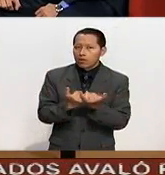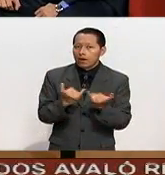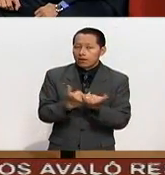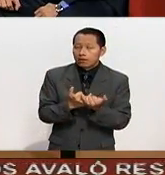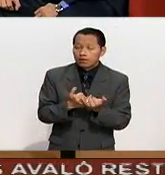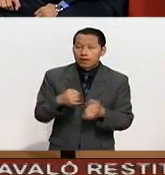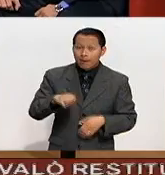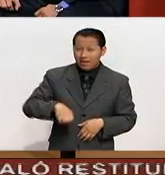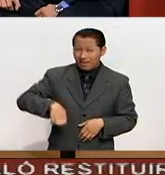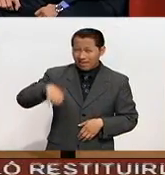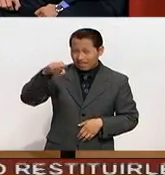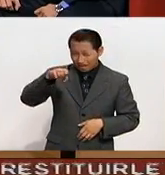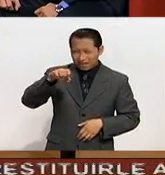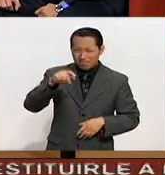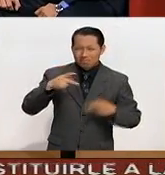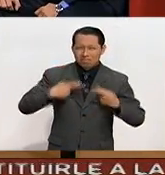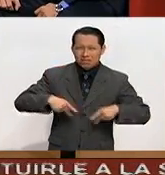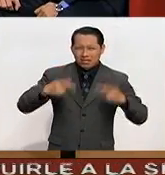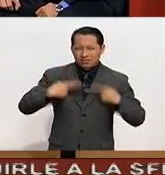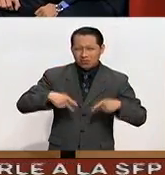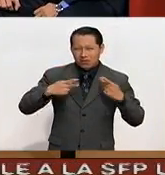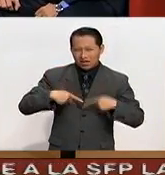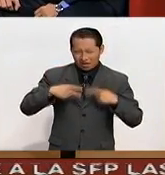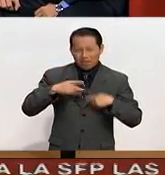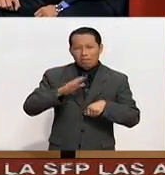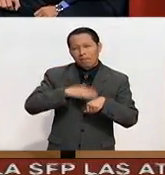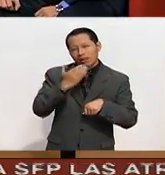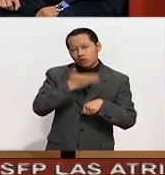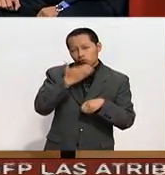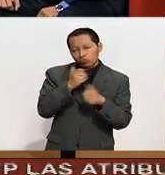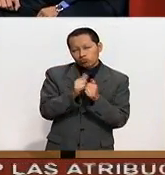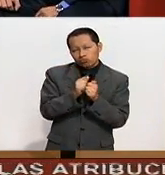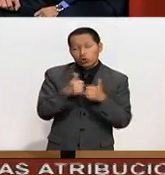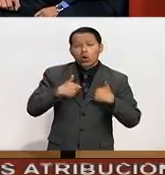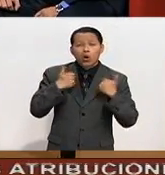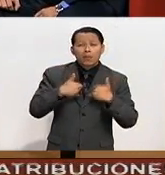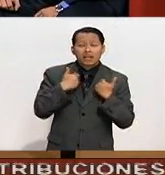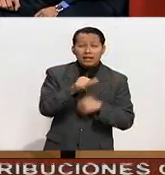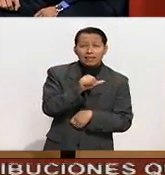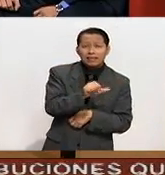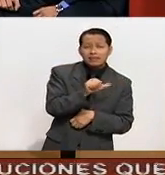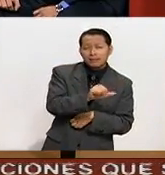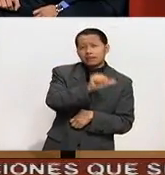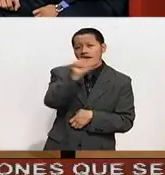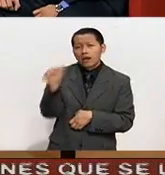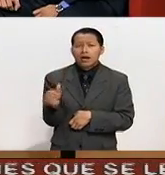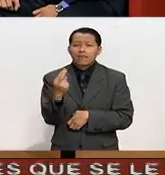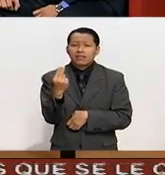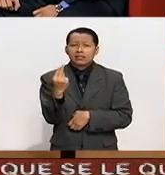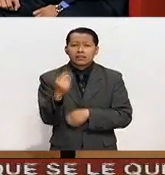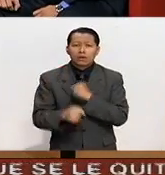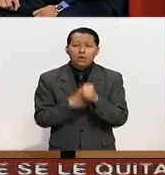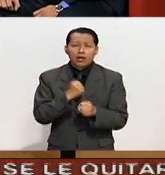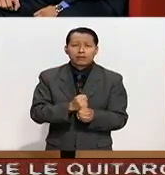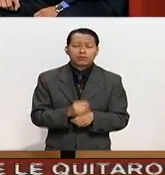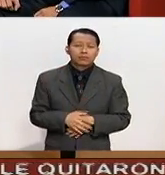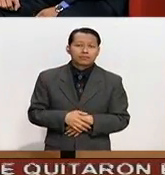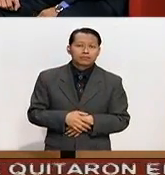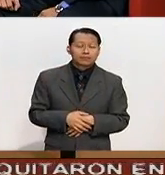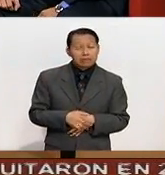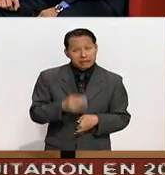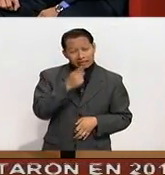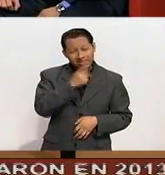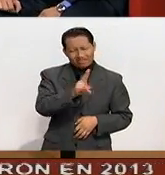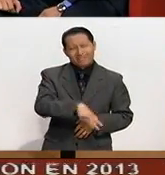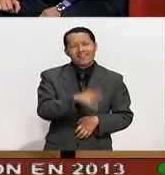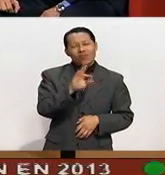más están propensos a estar texteando y caminando son jóvenes entre 16 y 25 años. Y también de más de 40, ¿eh?